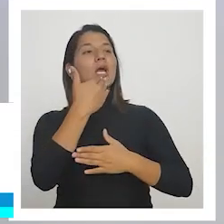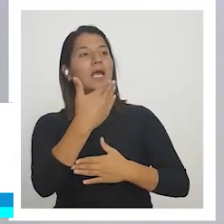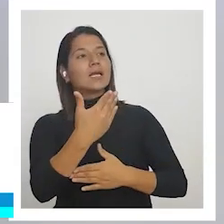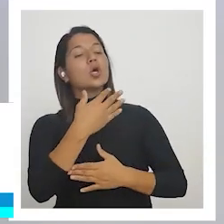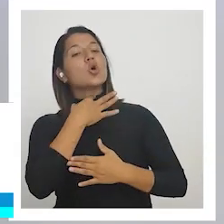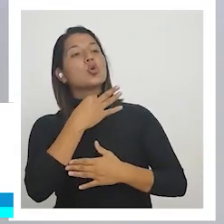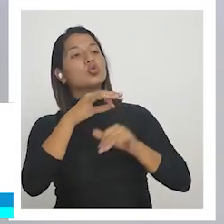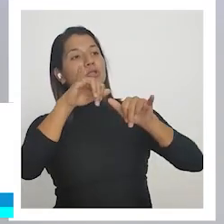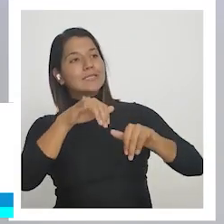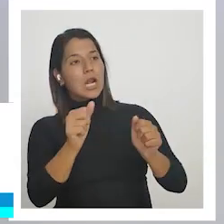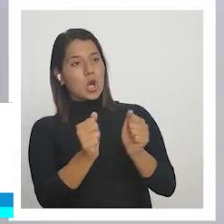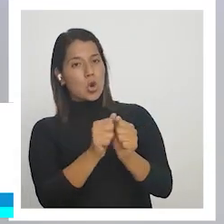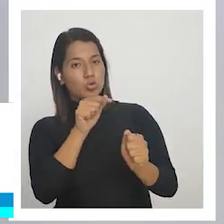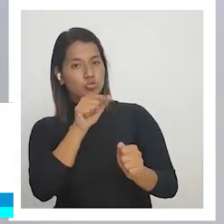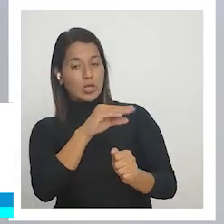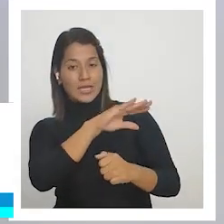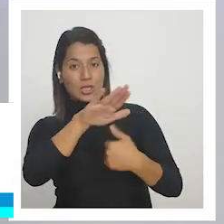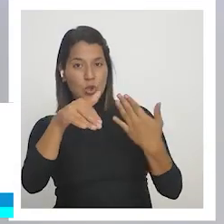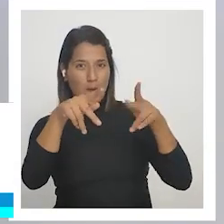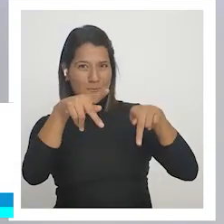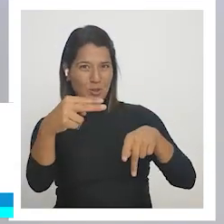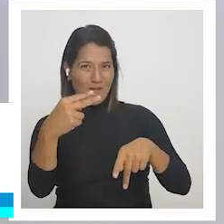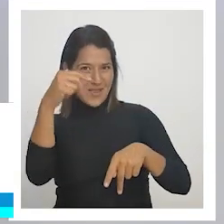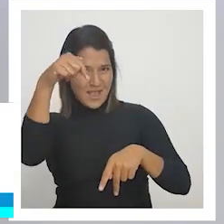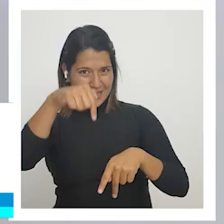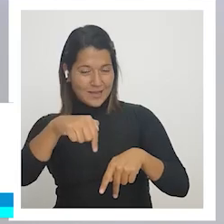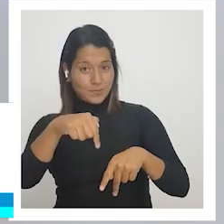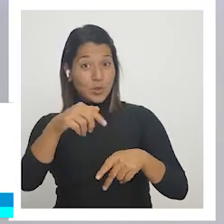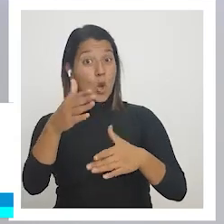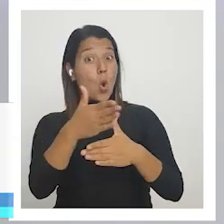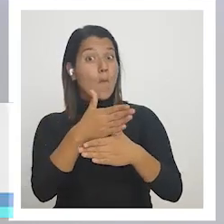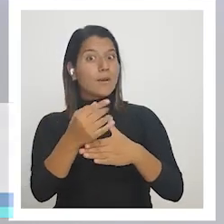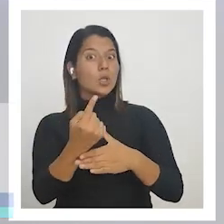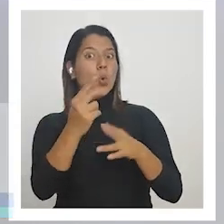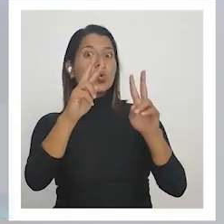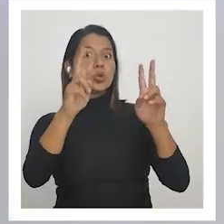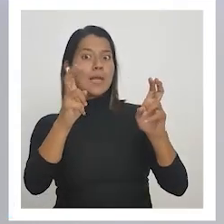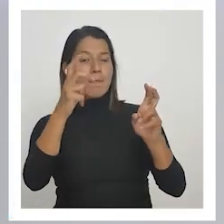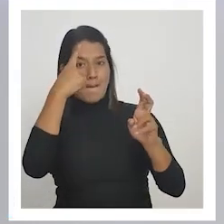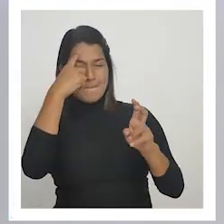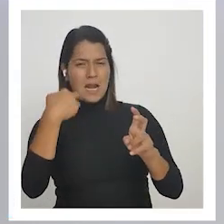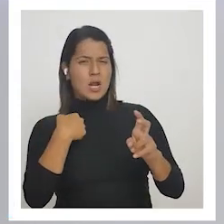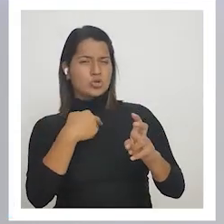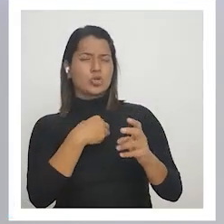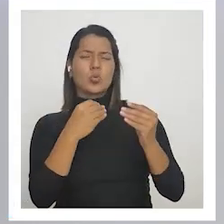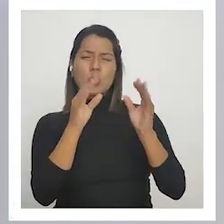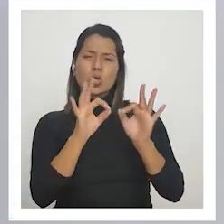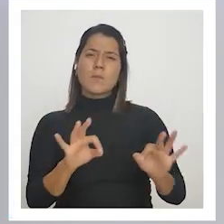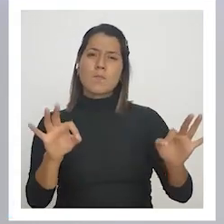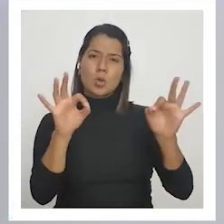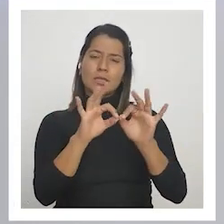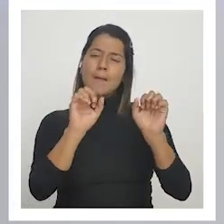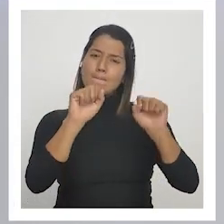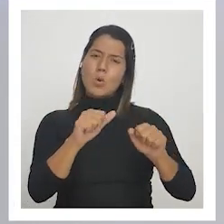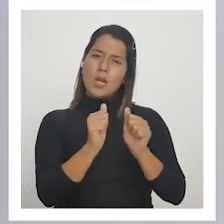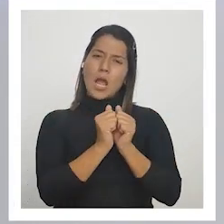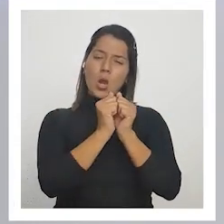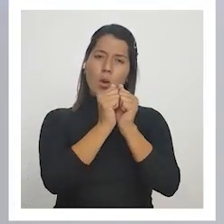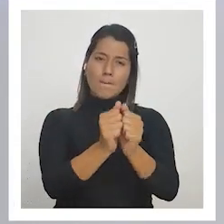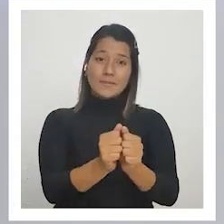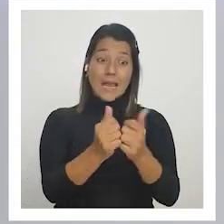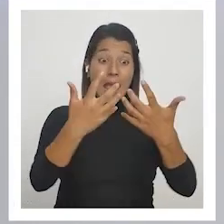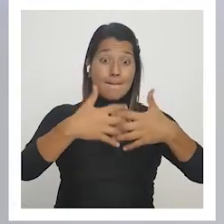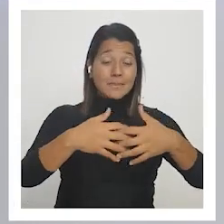en este espacio, compartiendo un tema que para nosotros es fundamental, poder acompañar a micro, pequeños, medianos